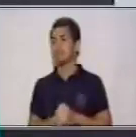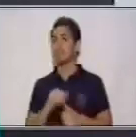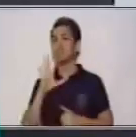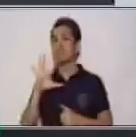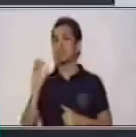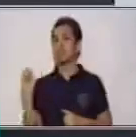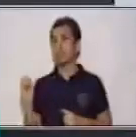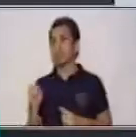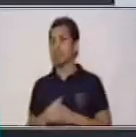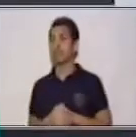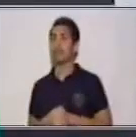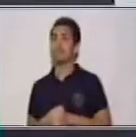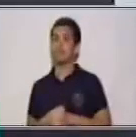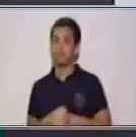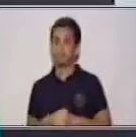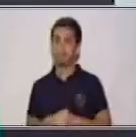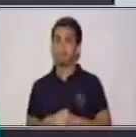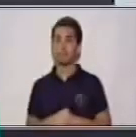50.